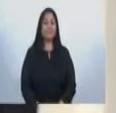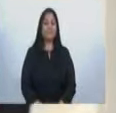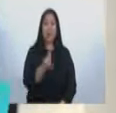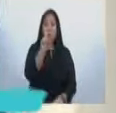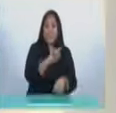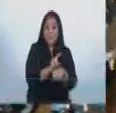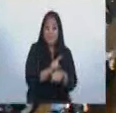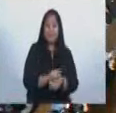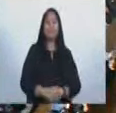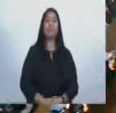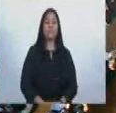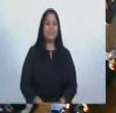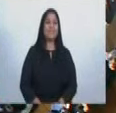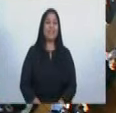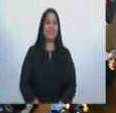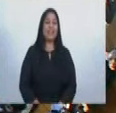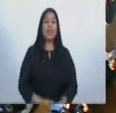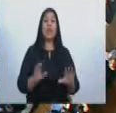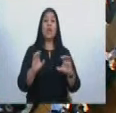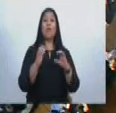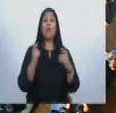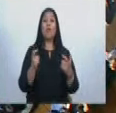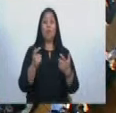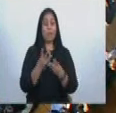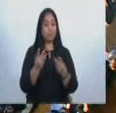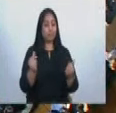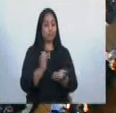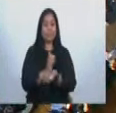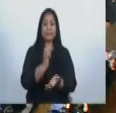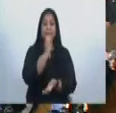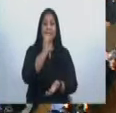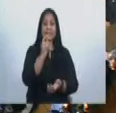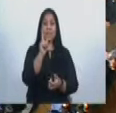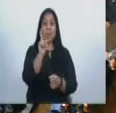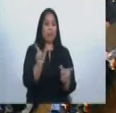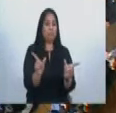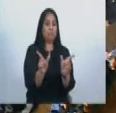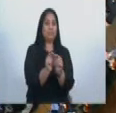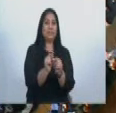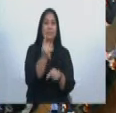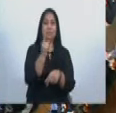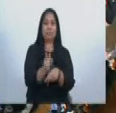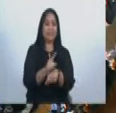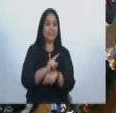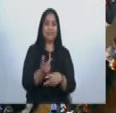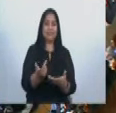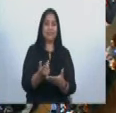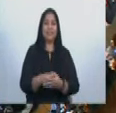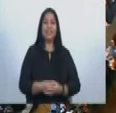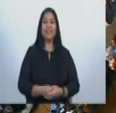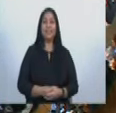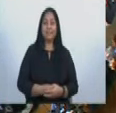minuto Cómo resolvemos la esperanza y el futuro en un minuto eh